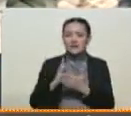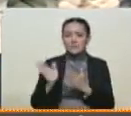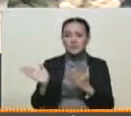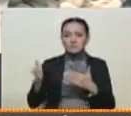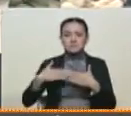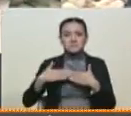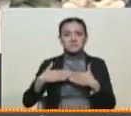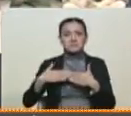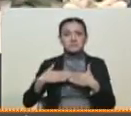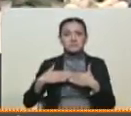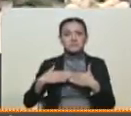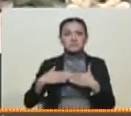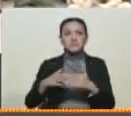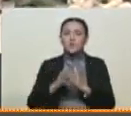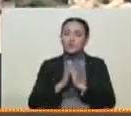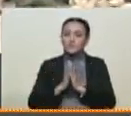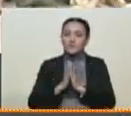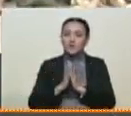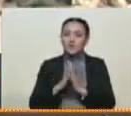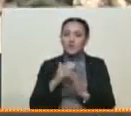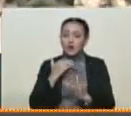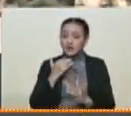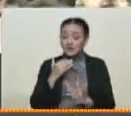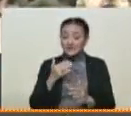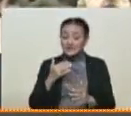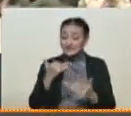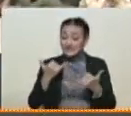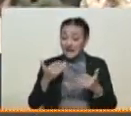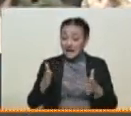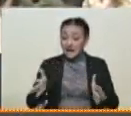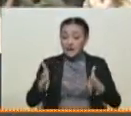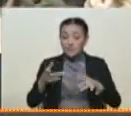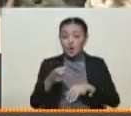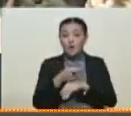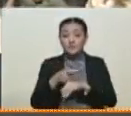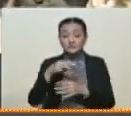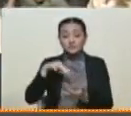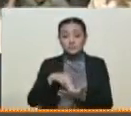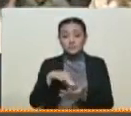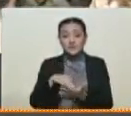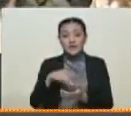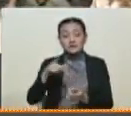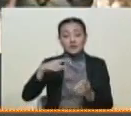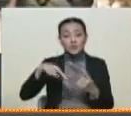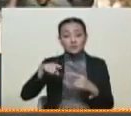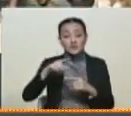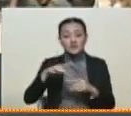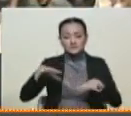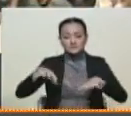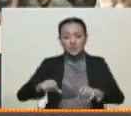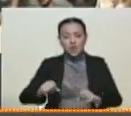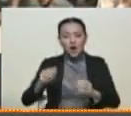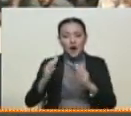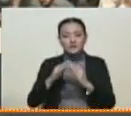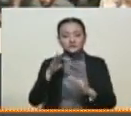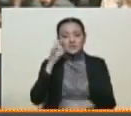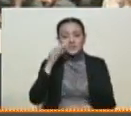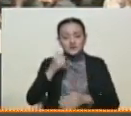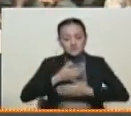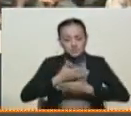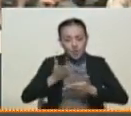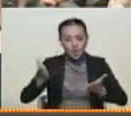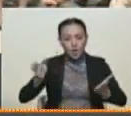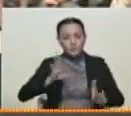le pido que apenas ganemos la gobernación de Miranda, ustedes tomen esa Casa Amarilla y la abran para